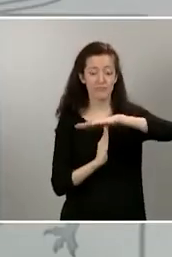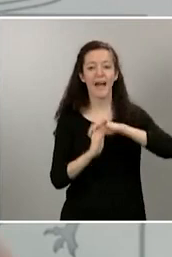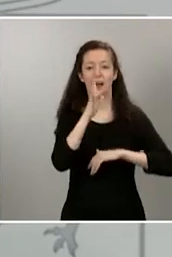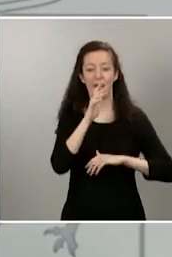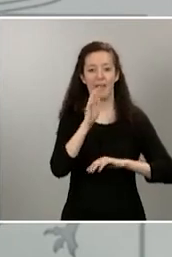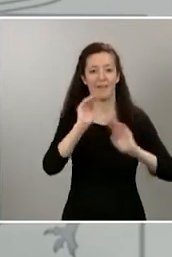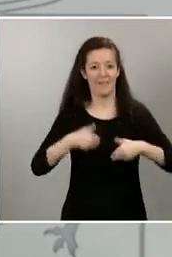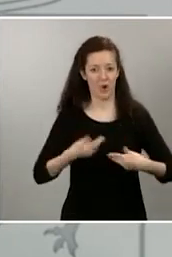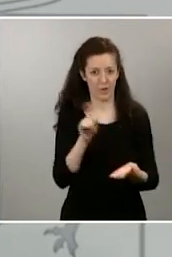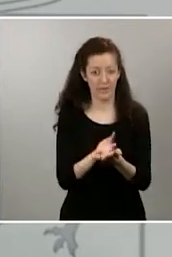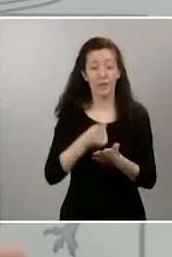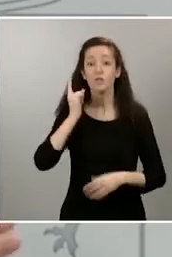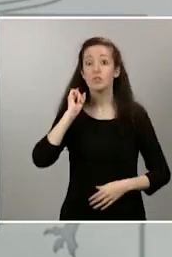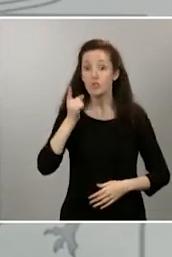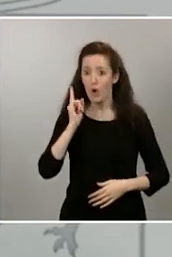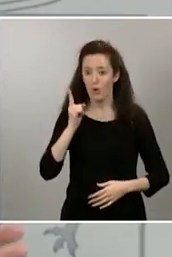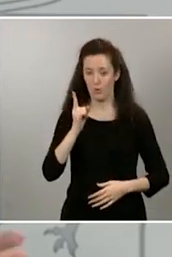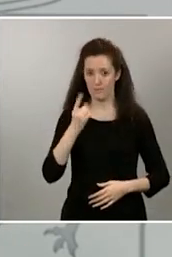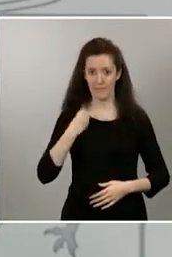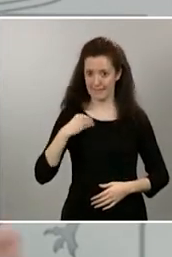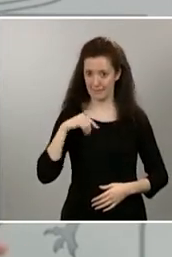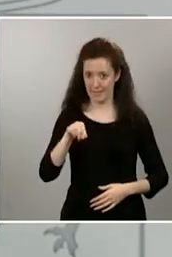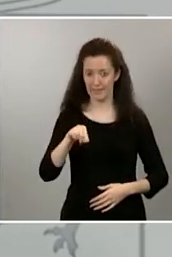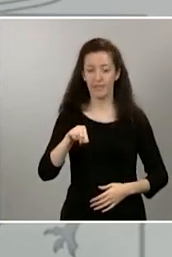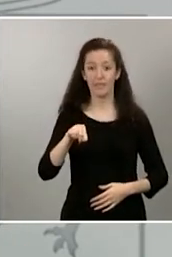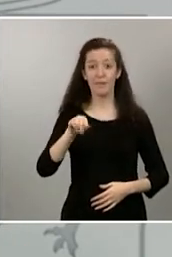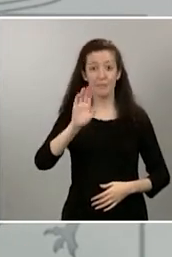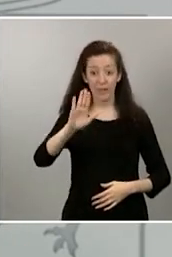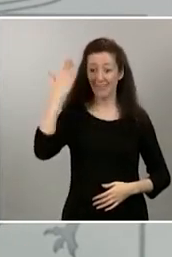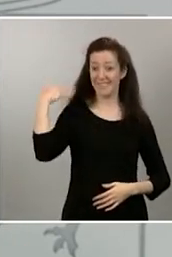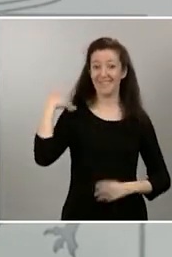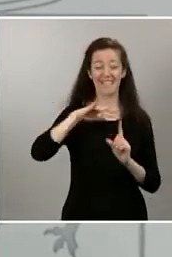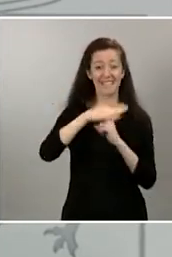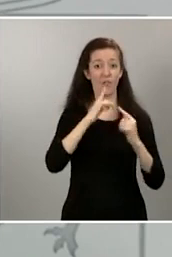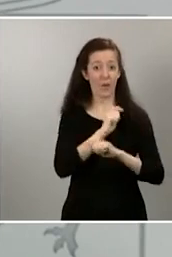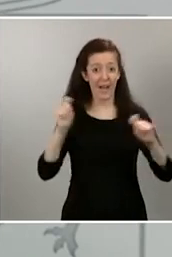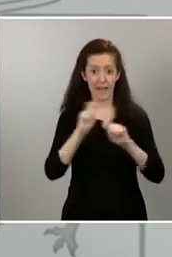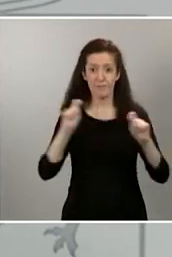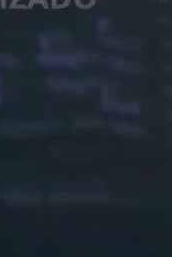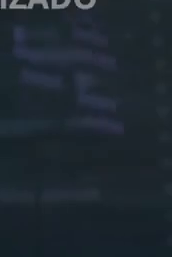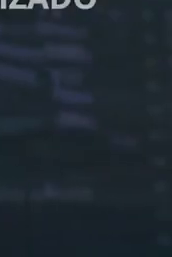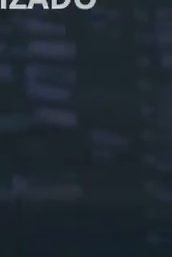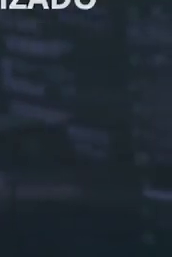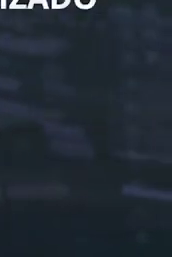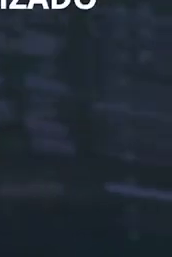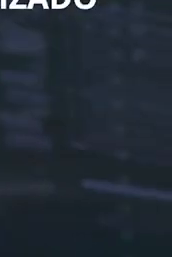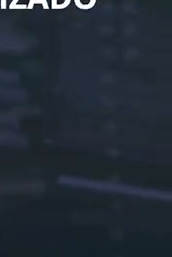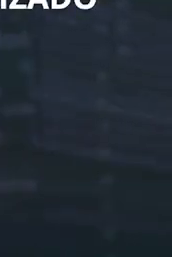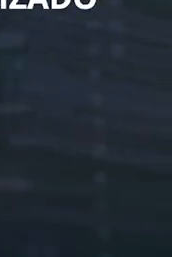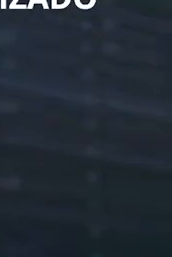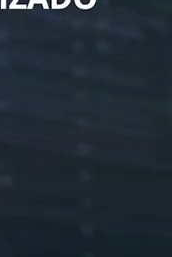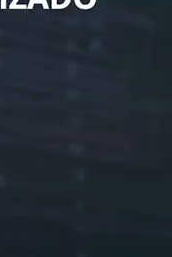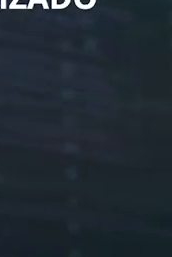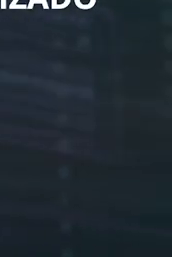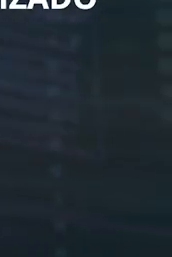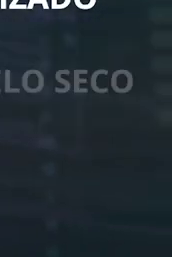la normalidad tras el duro confinamiento. Los primeros días, los españoles que desempeñen actividades esenciales podrán peinarse.